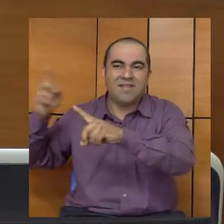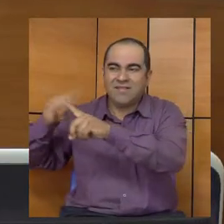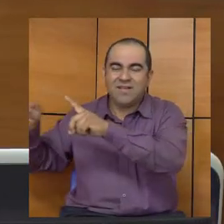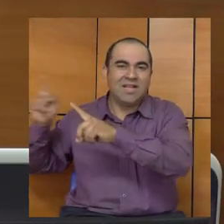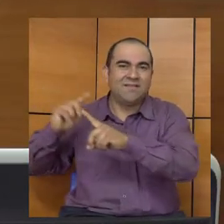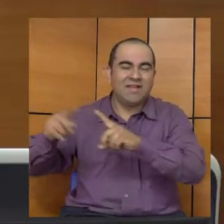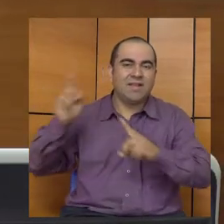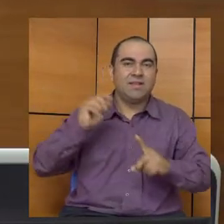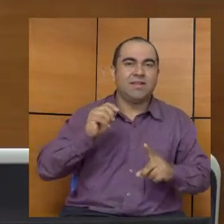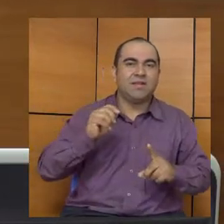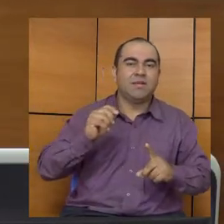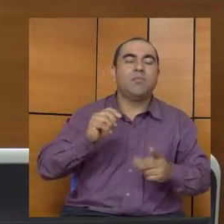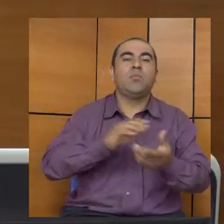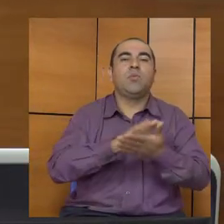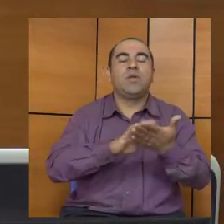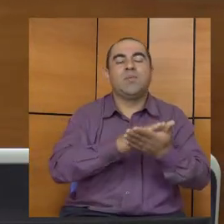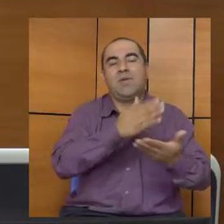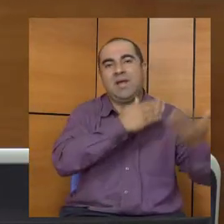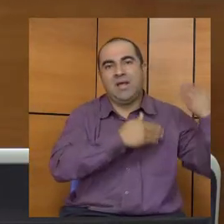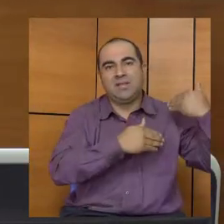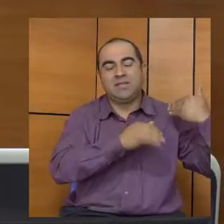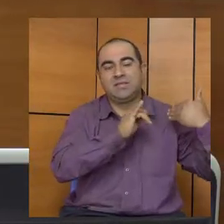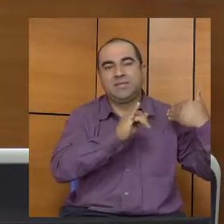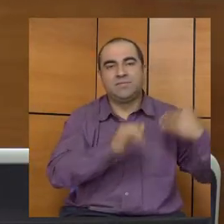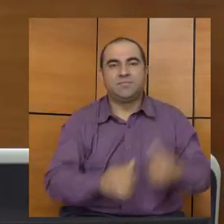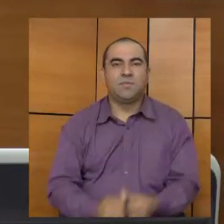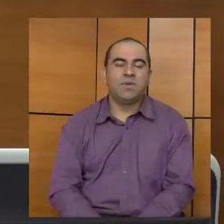ocurría con el género.